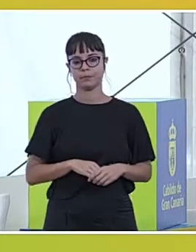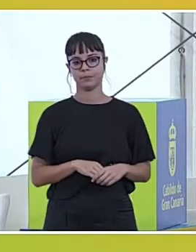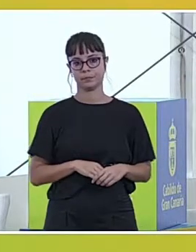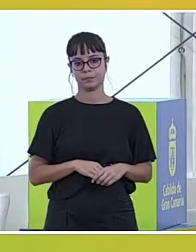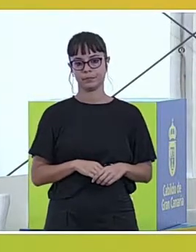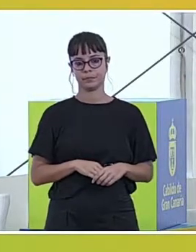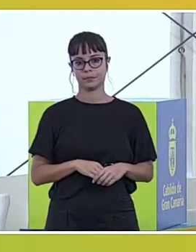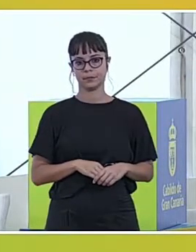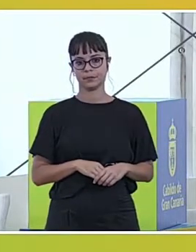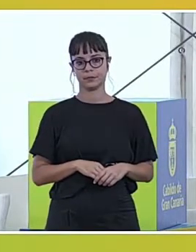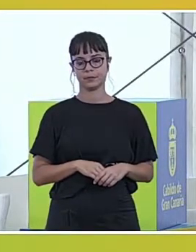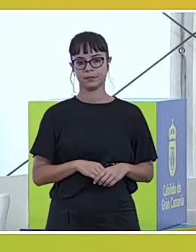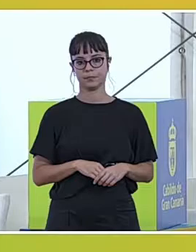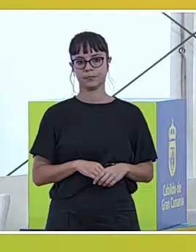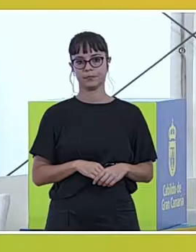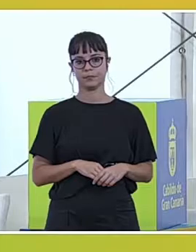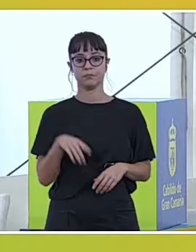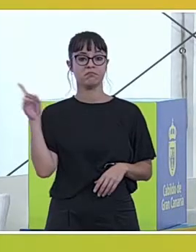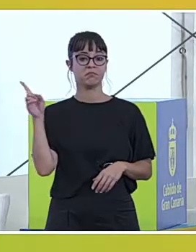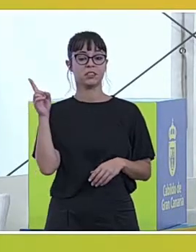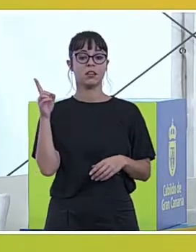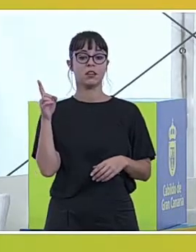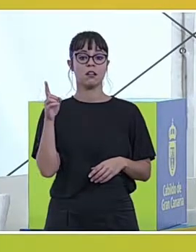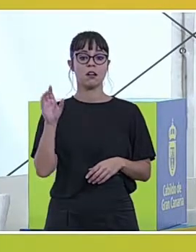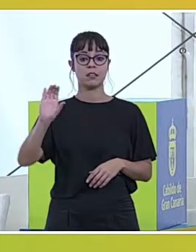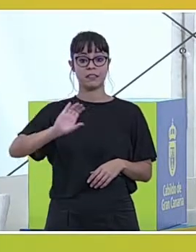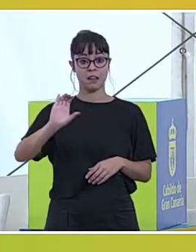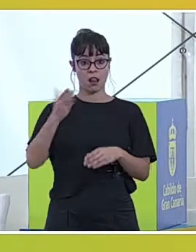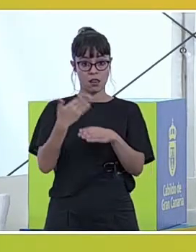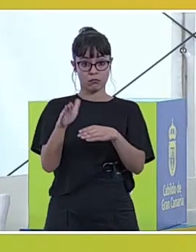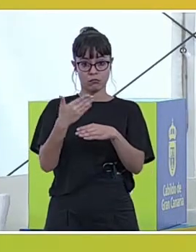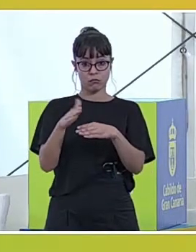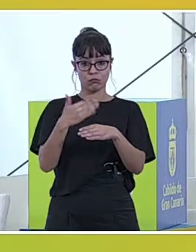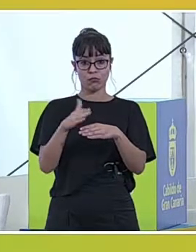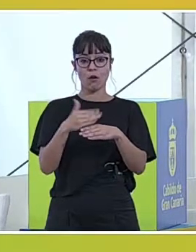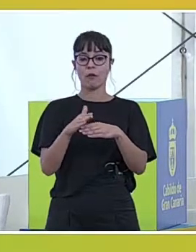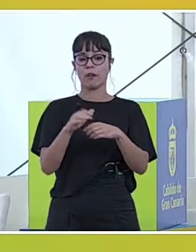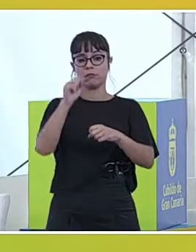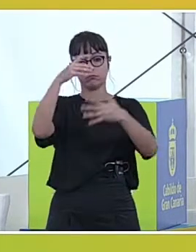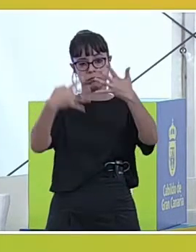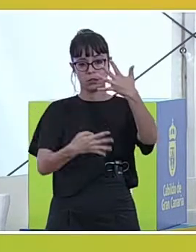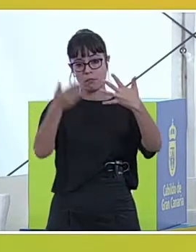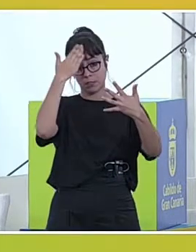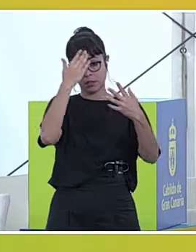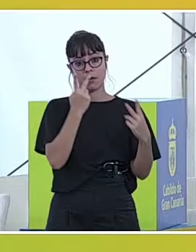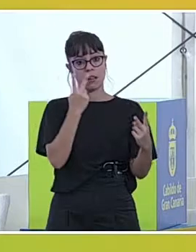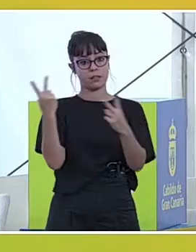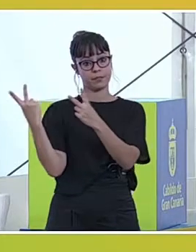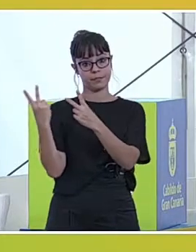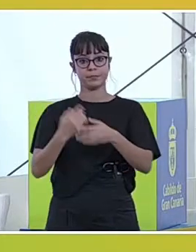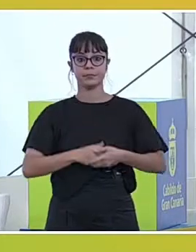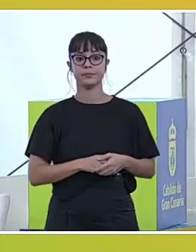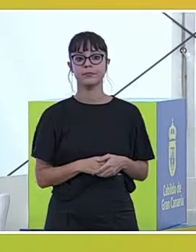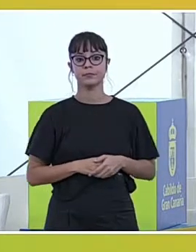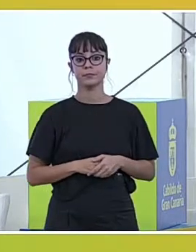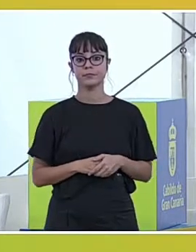Aquí se exponen los componentes mayoritarios presentes en la salmuera: cloruro, sodio, sulfato, magnesio, calcio, potasio, bicarbonatos